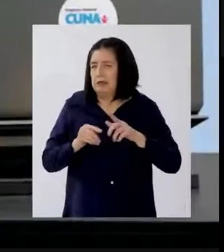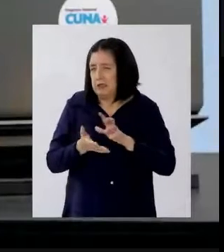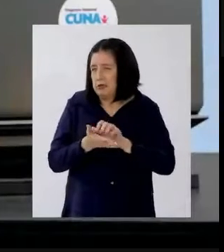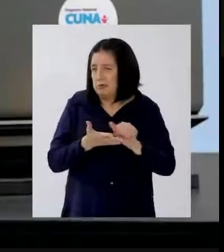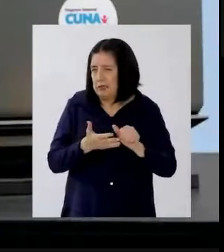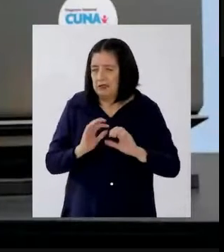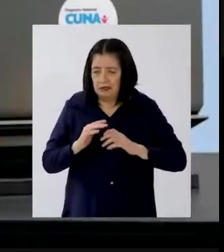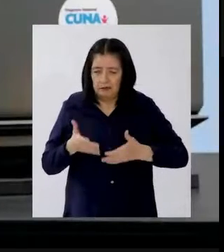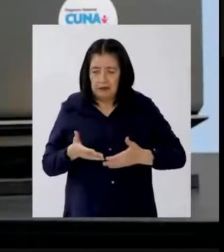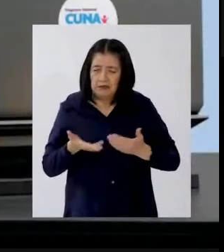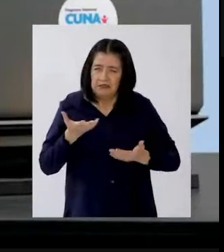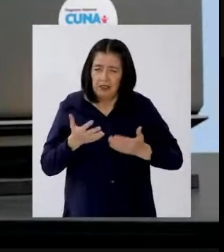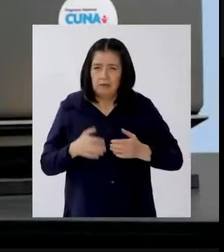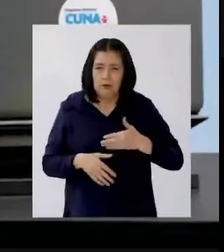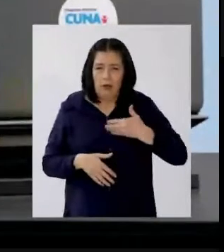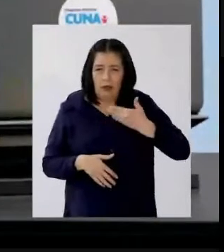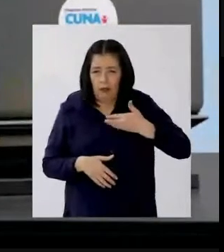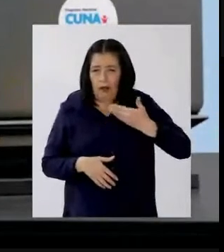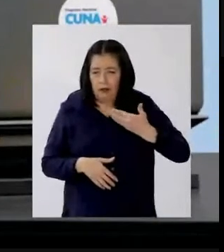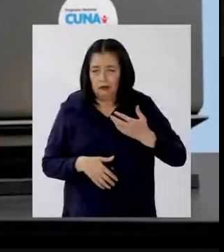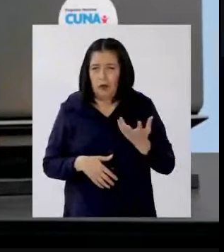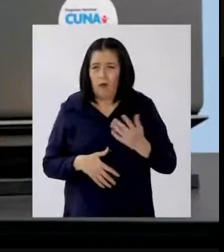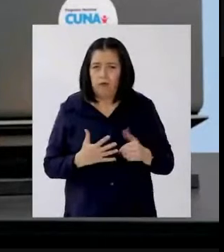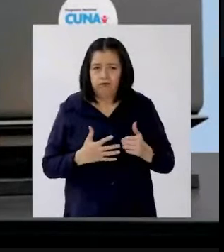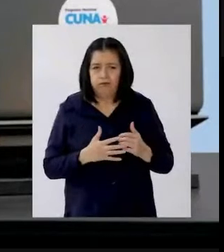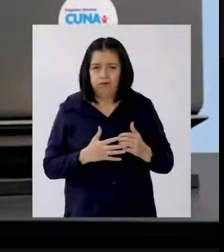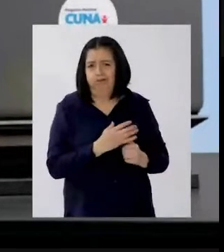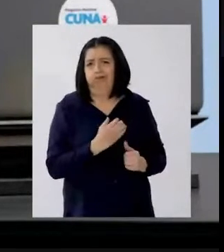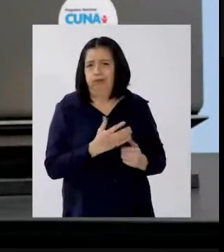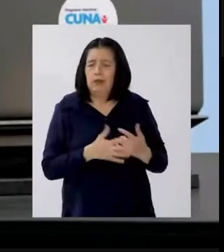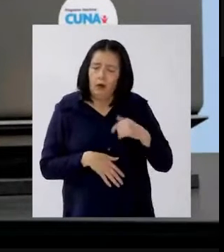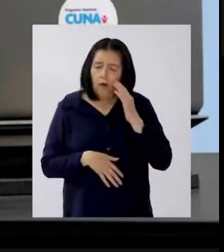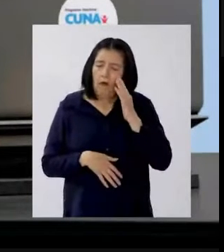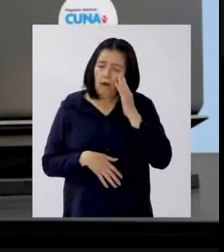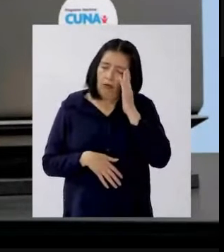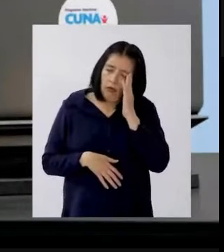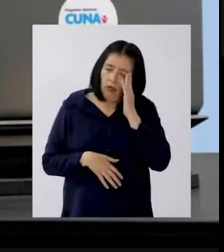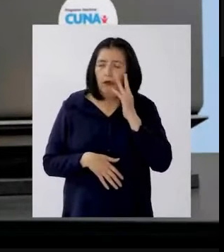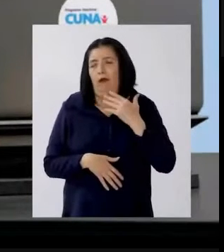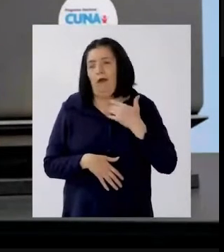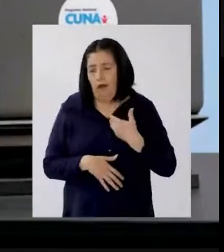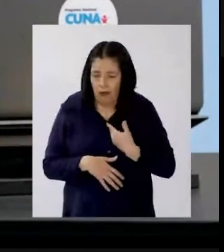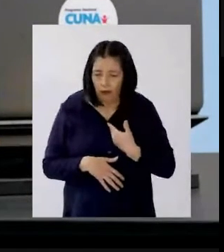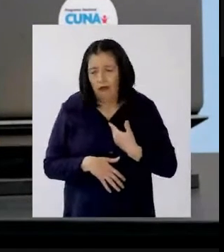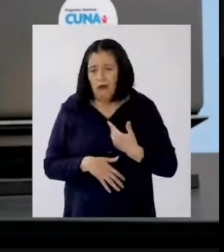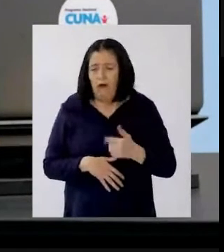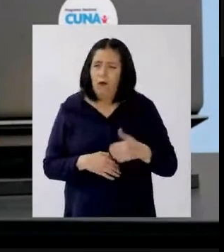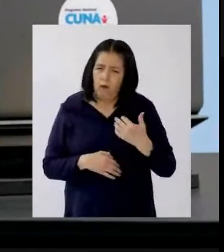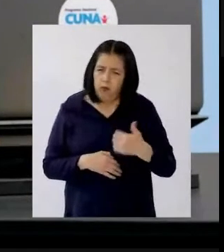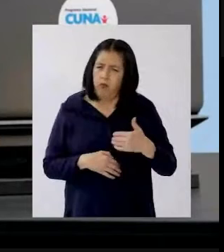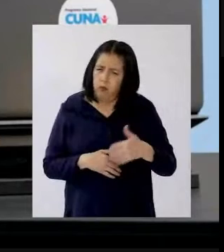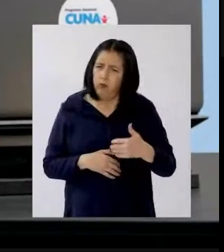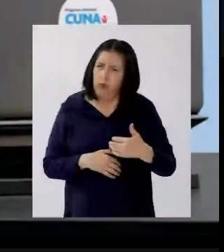gestación. Podrías tener náuseas, estreñimiento, sueño, cansancio, orina